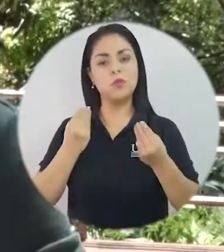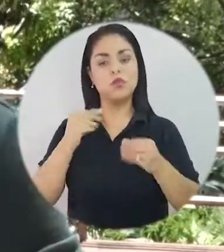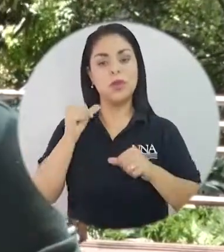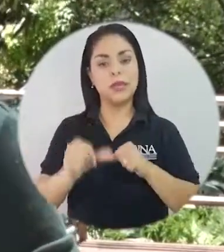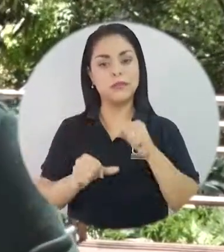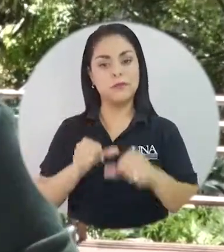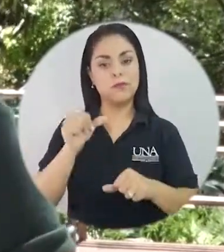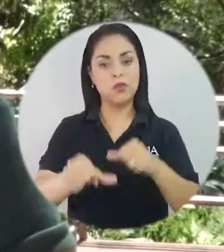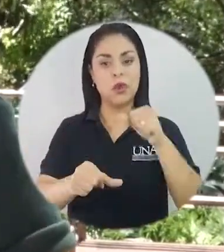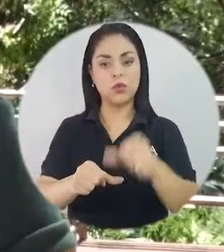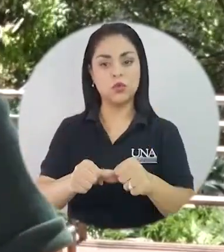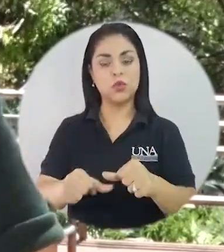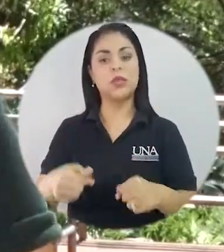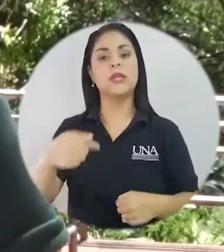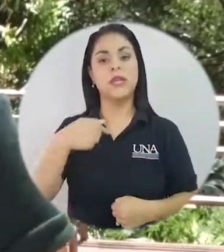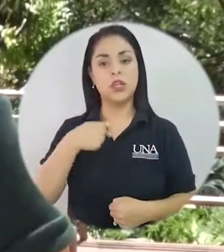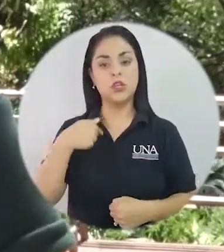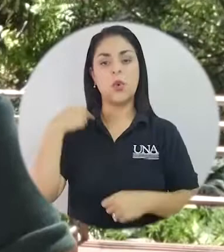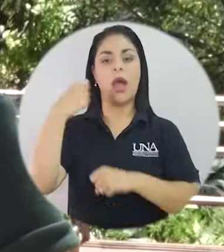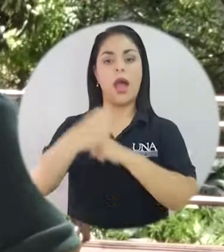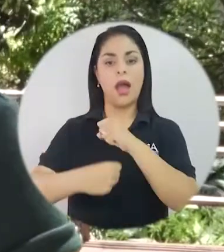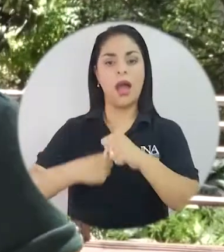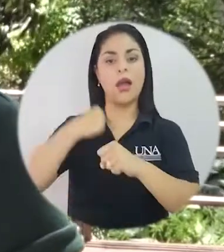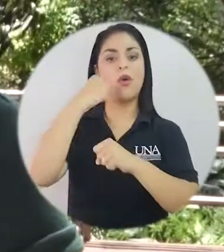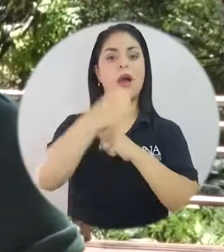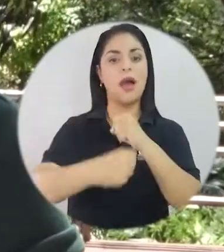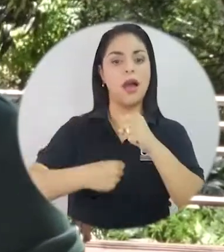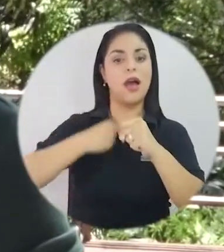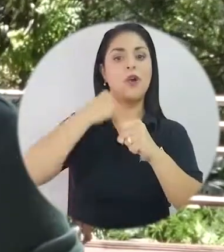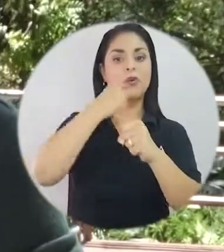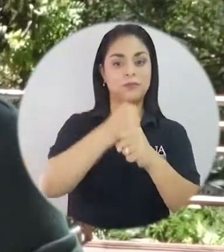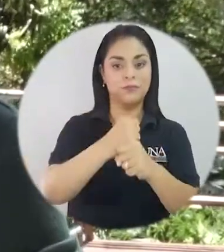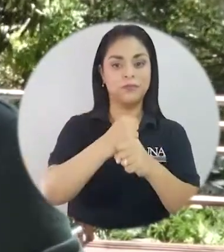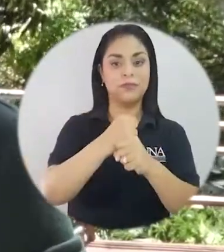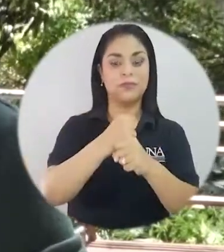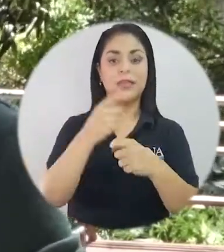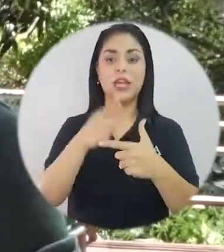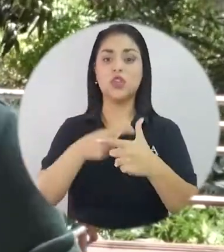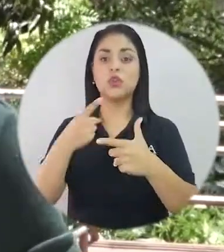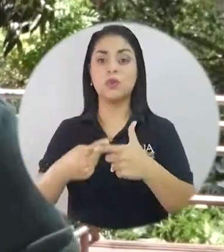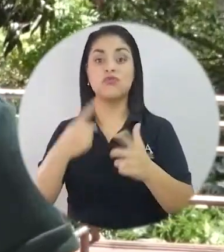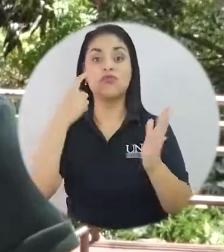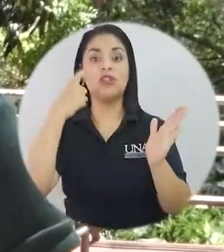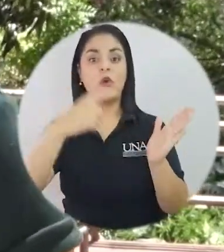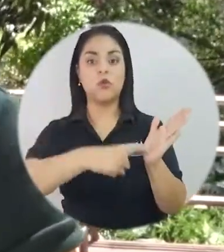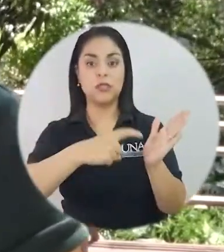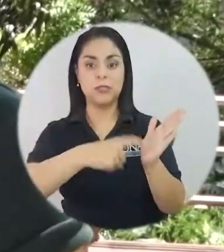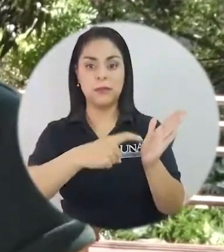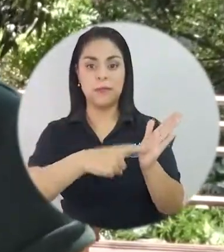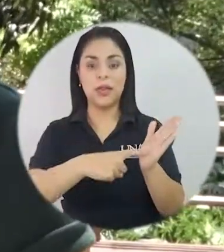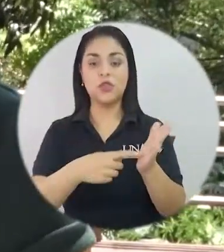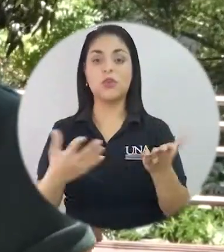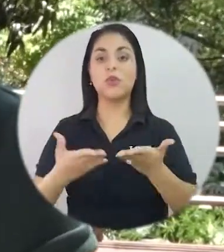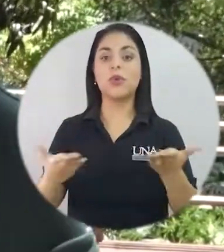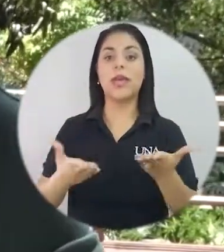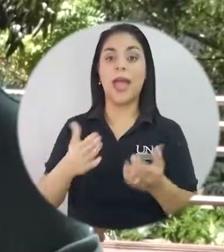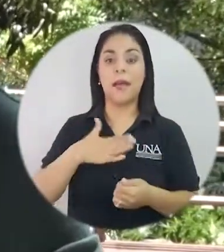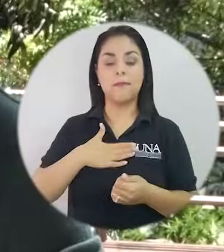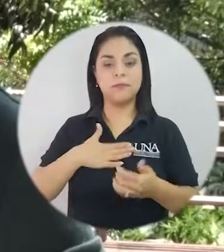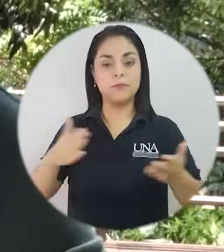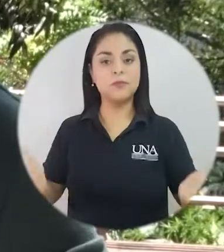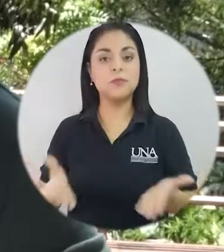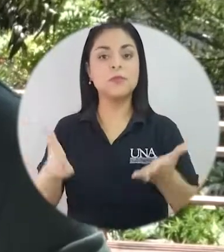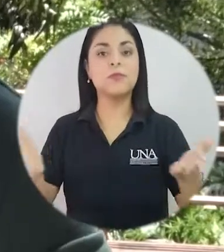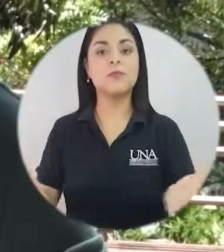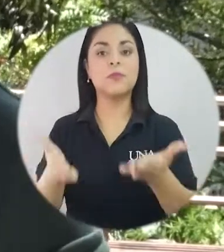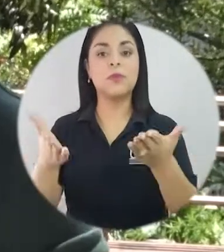el esfuerzo que ha venido año tras año, ¿verdad? Entonces, un reconocimiento de estos a uno lo impulsa